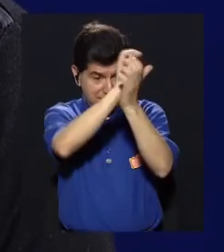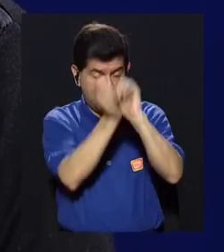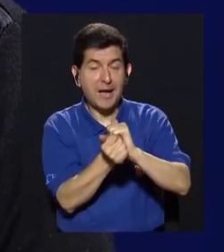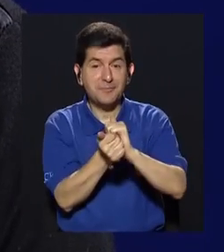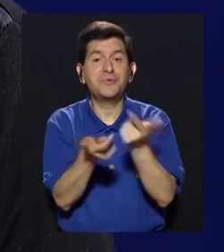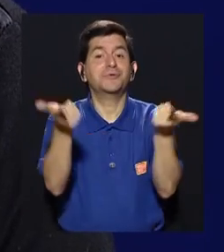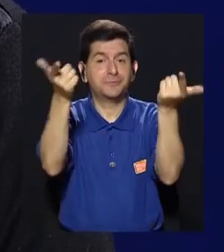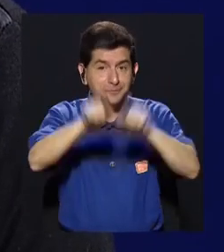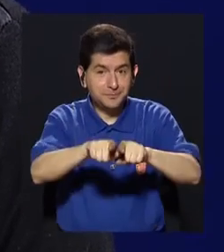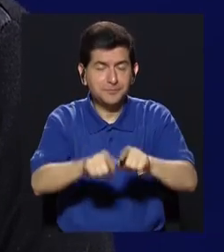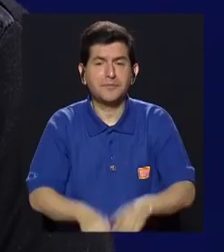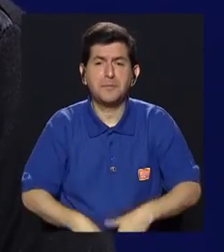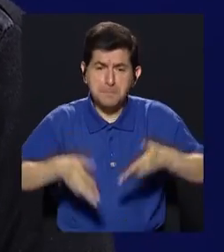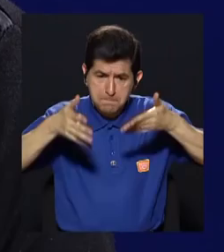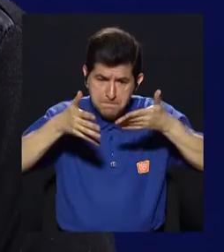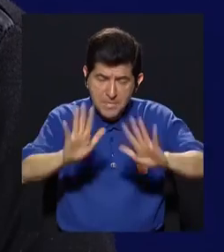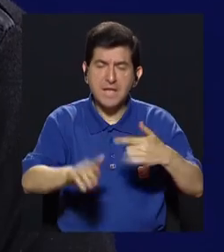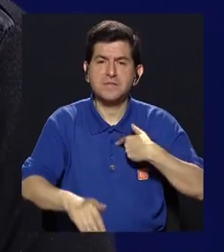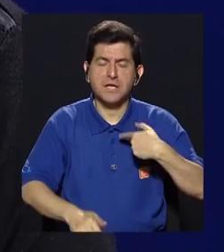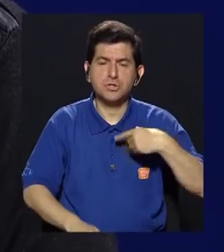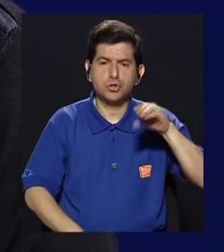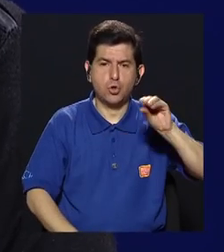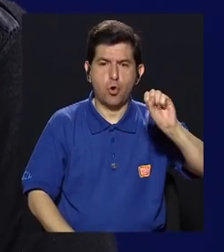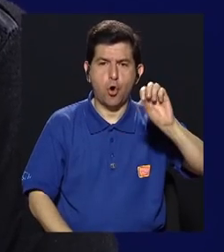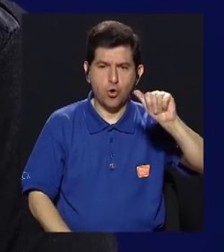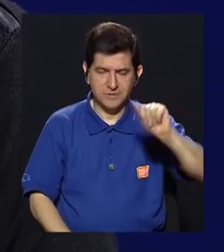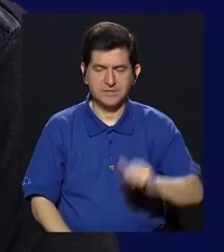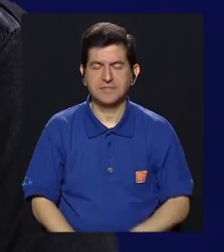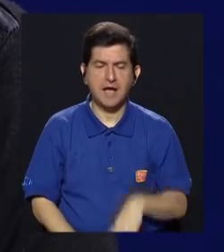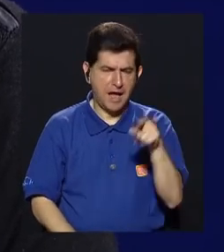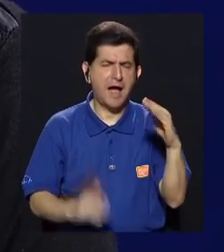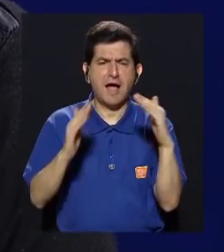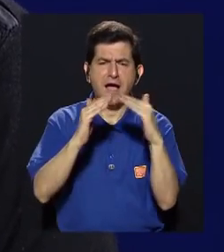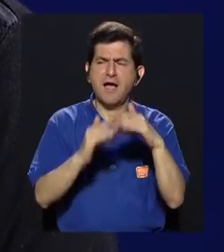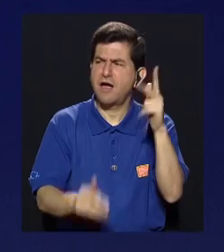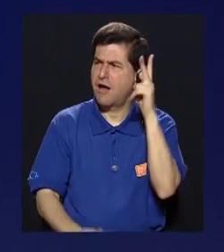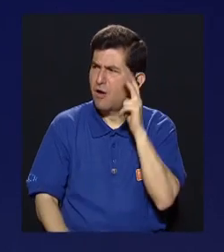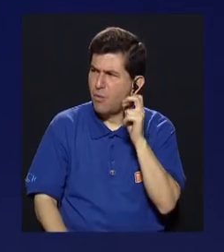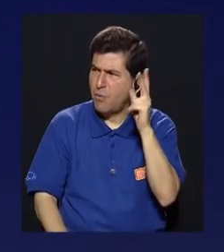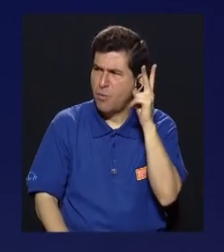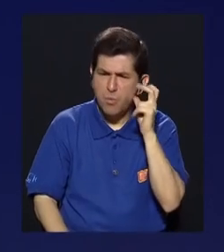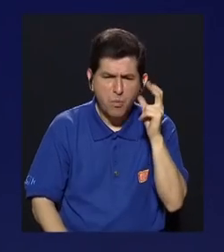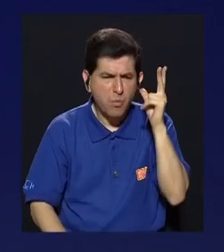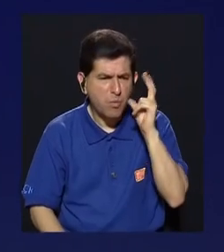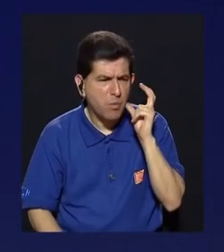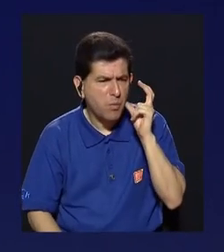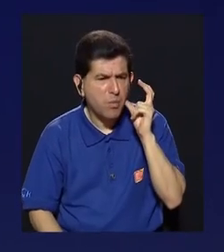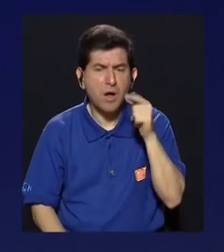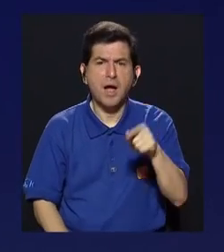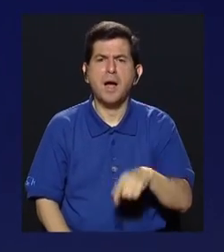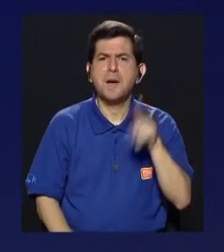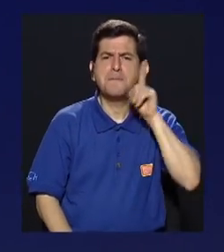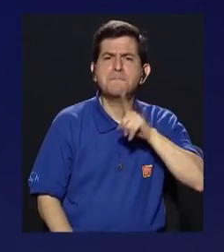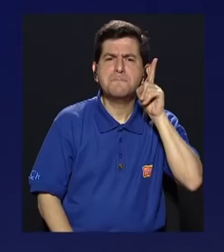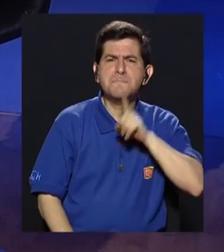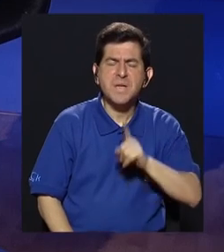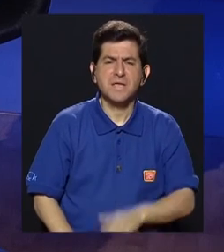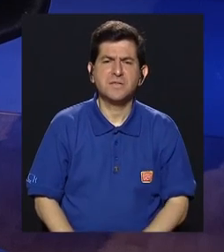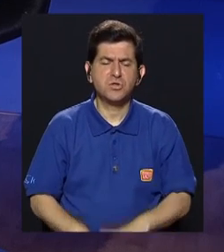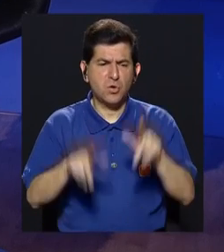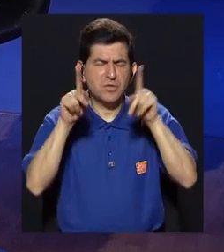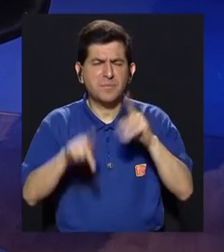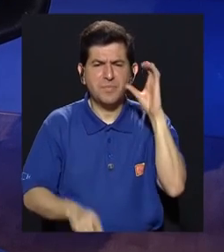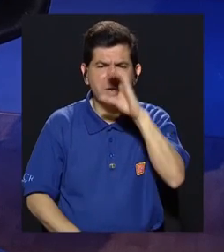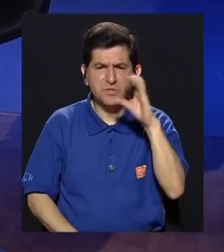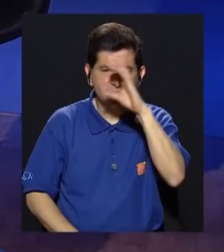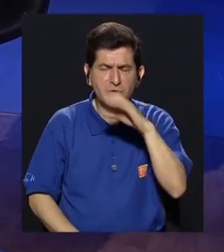y pensé en dedicarme al cine estando en la península de osa ese fue el gran cambio y mientras